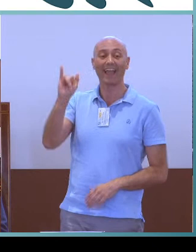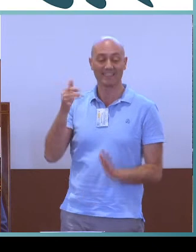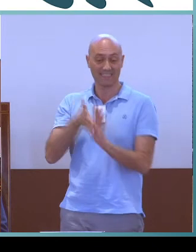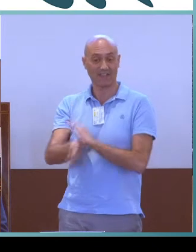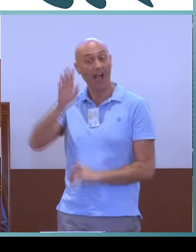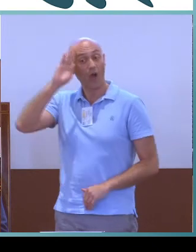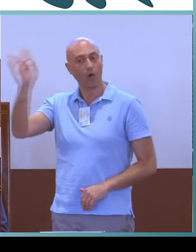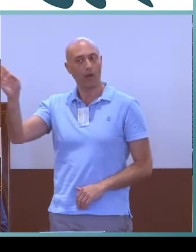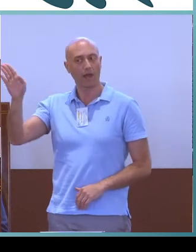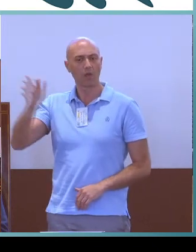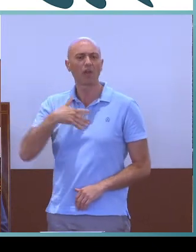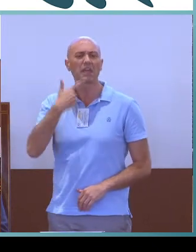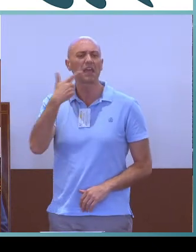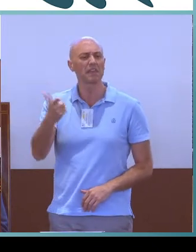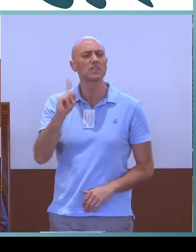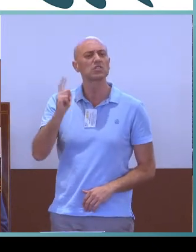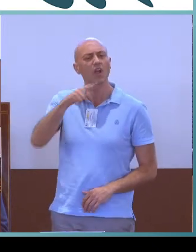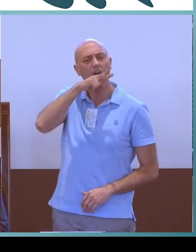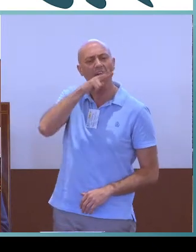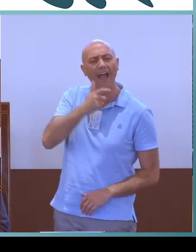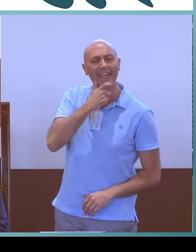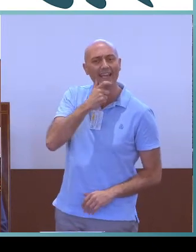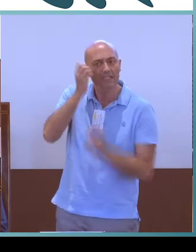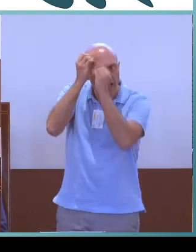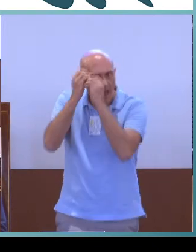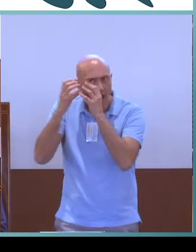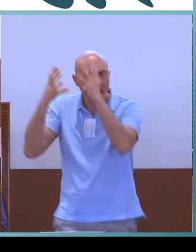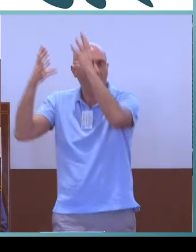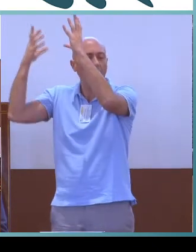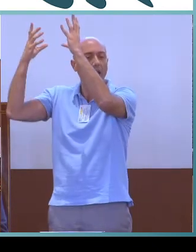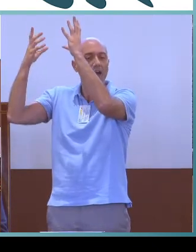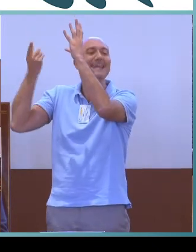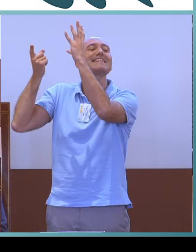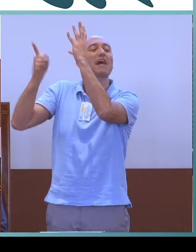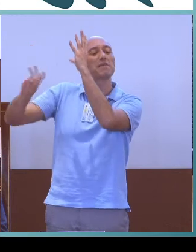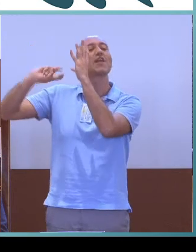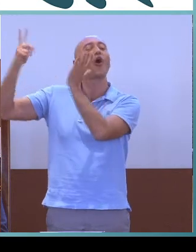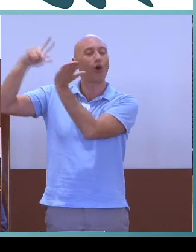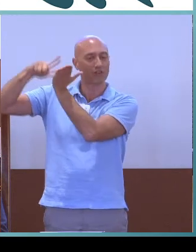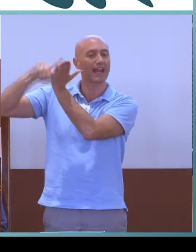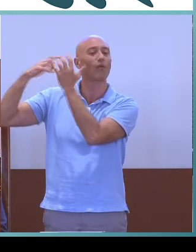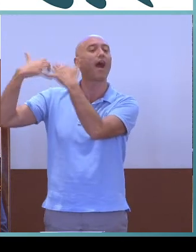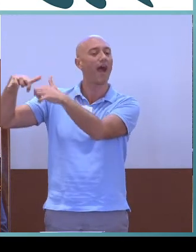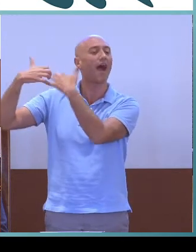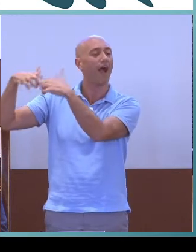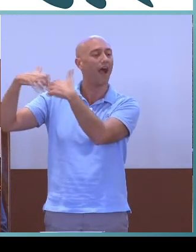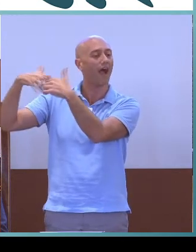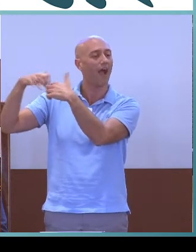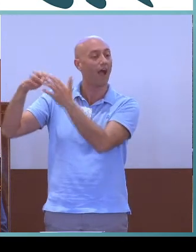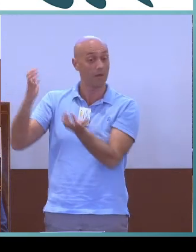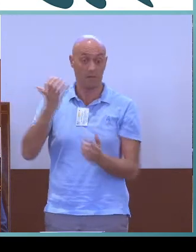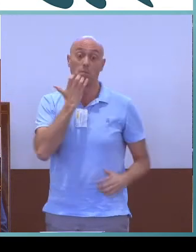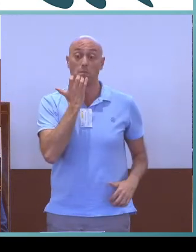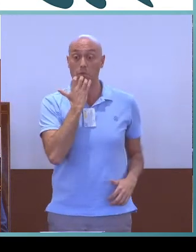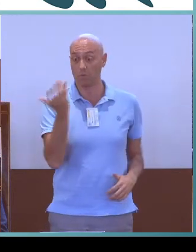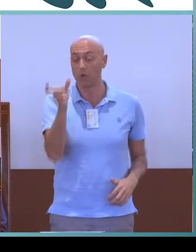Bueno, la activación paralela puede ocurrir en contextos en los que solo utilizamos una de las lenguas. Por ejemplo, yo estoy